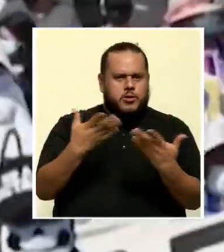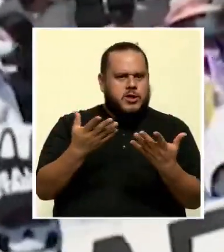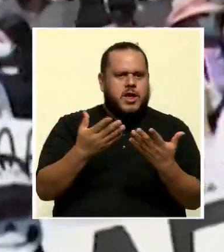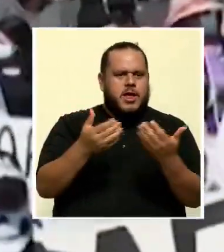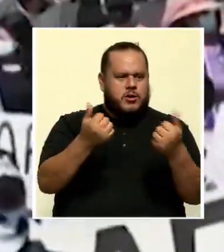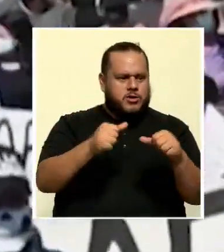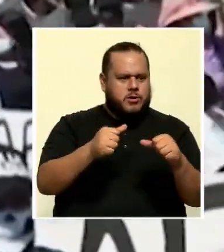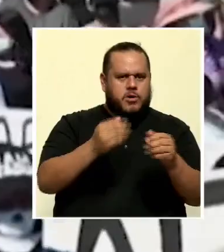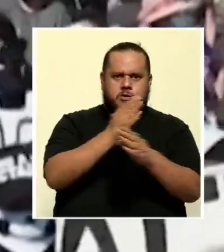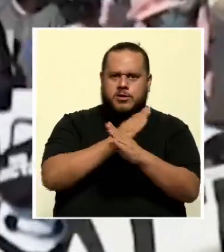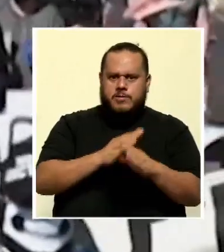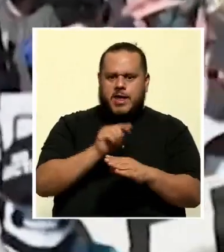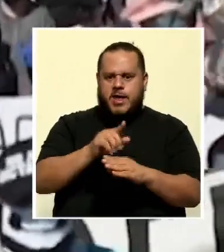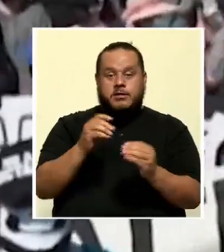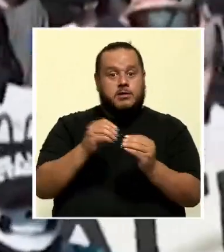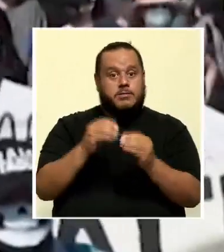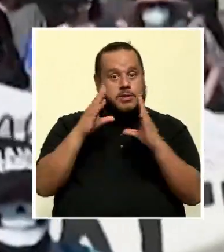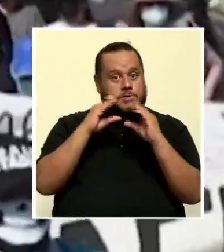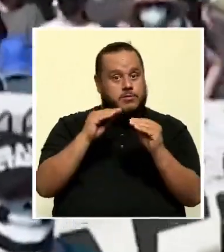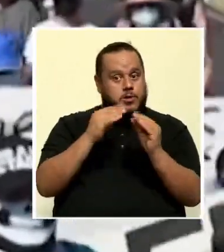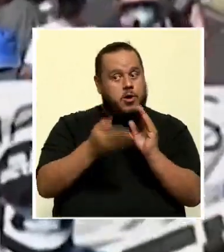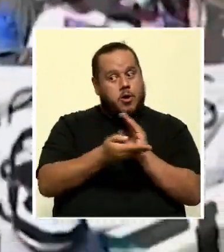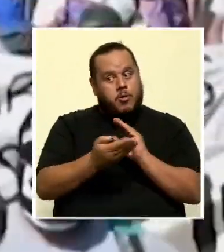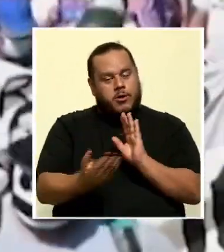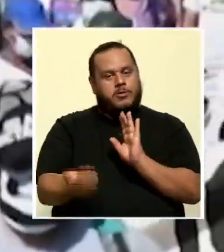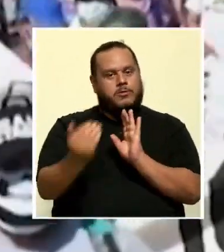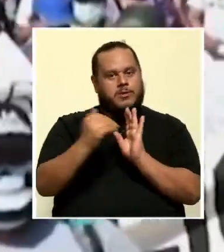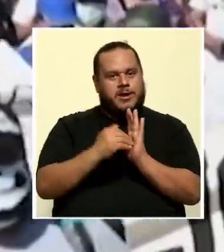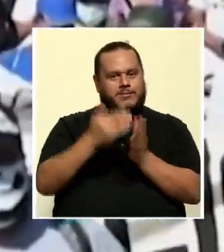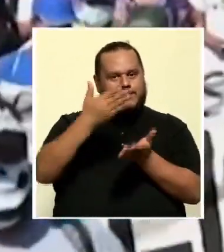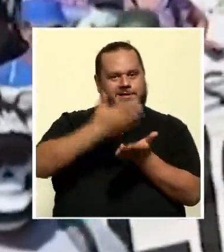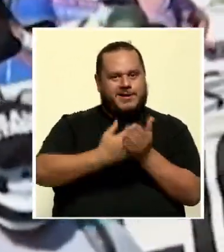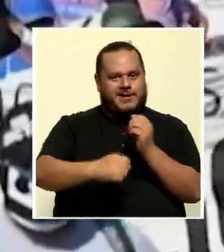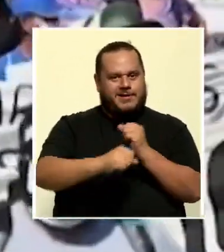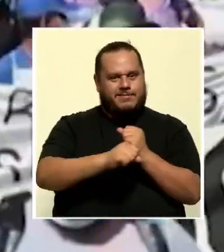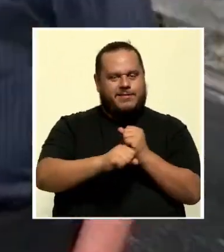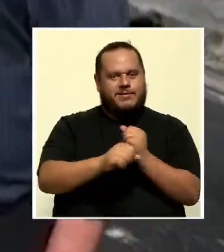de paz. Esta y otras informaciones al volver de la pausa.